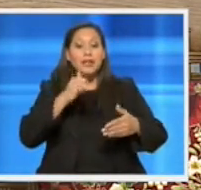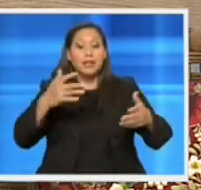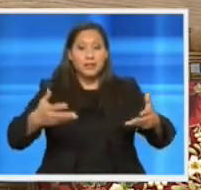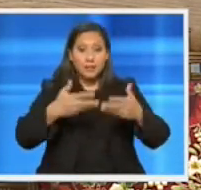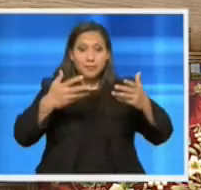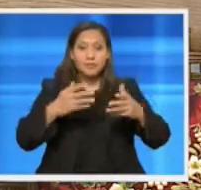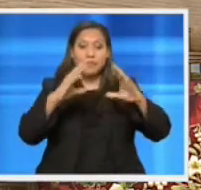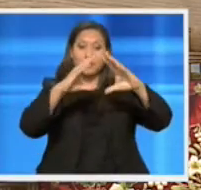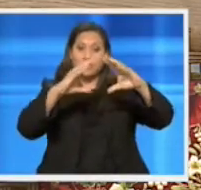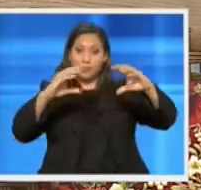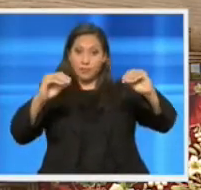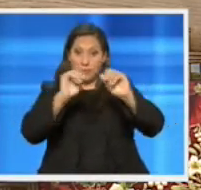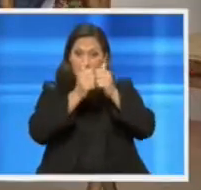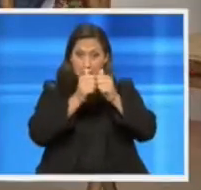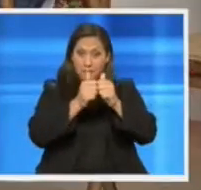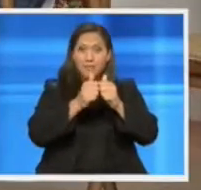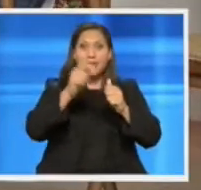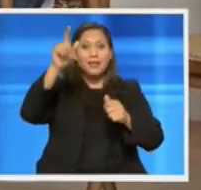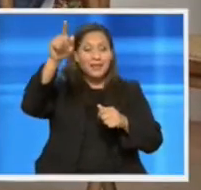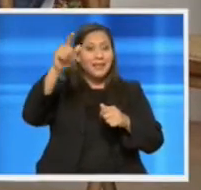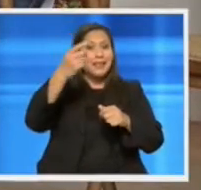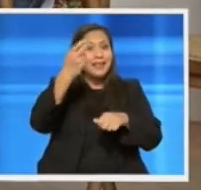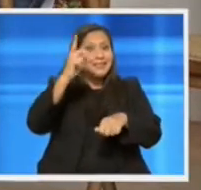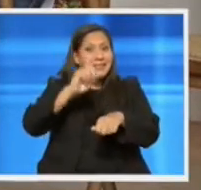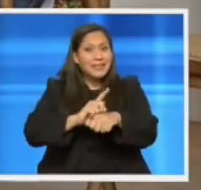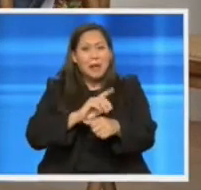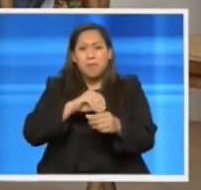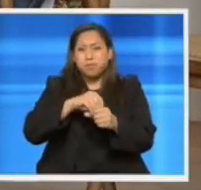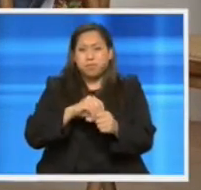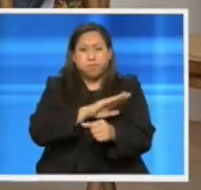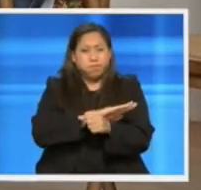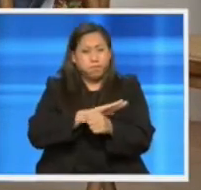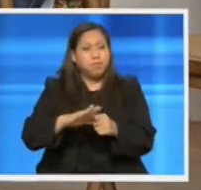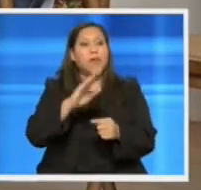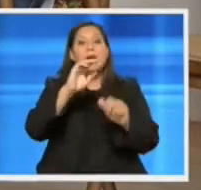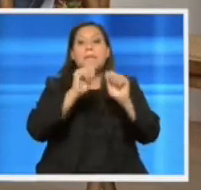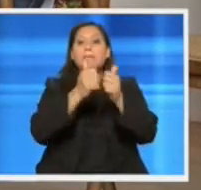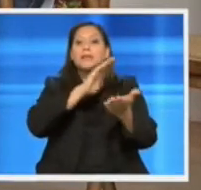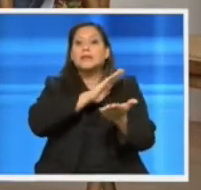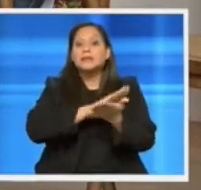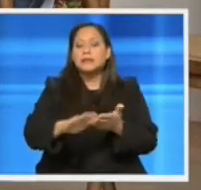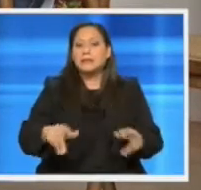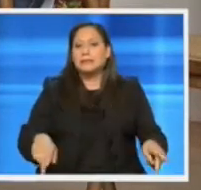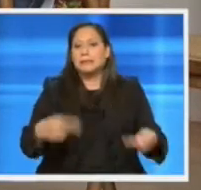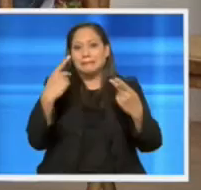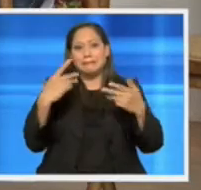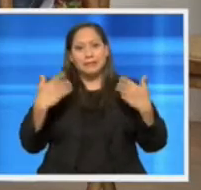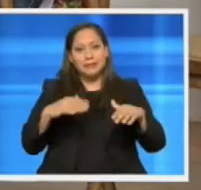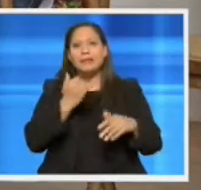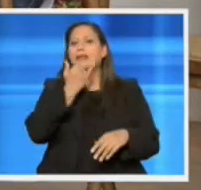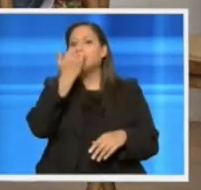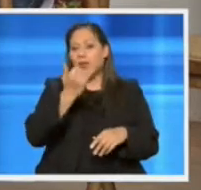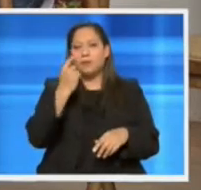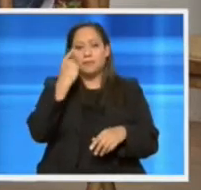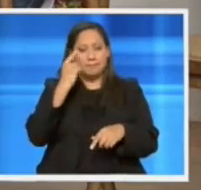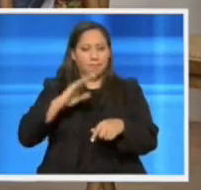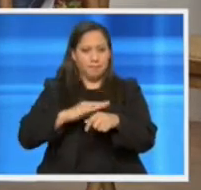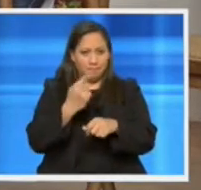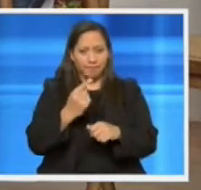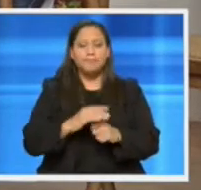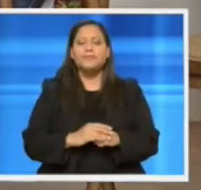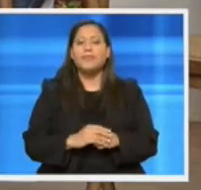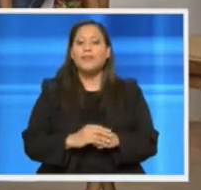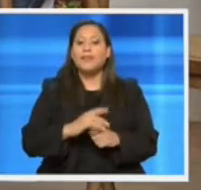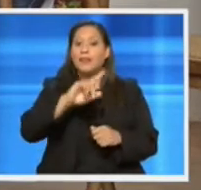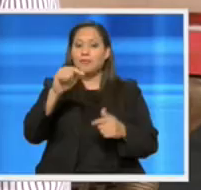al bolillo. Qué Las rico. panaderías ese día están llenas. Sí, se acaba el pan. Es un gran error, ahorita vamos a ver por qué. Ajá. Y de ahí nos vamos